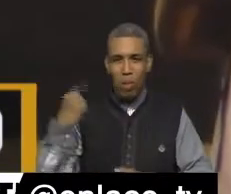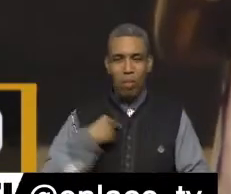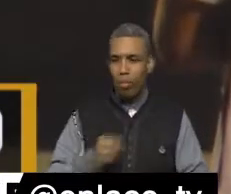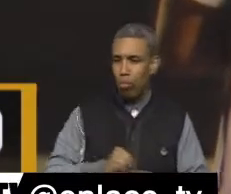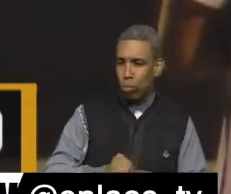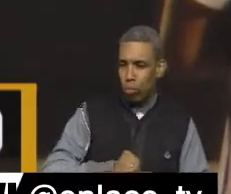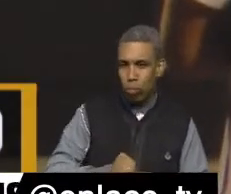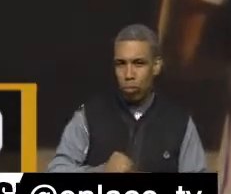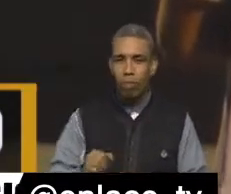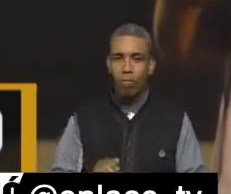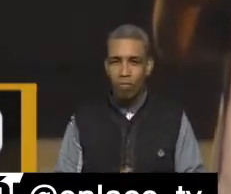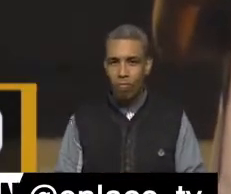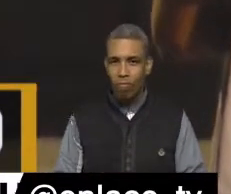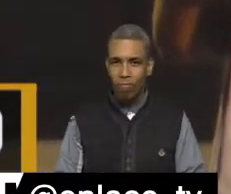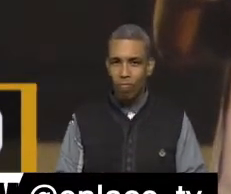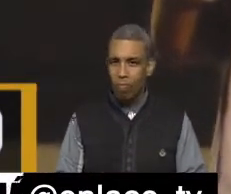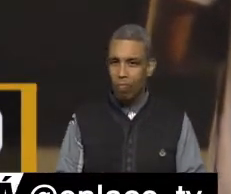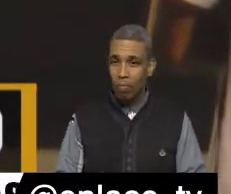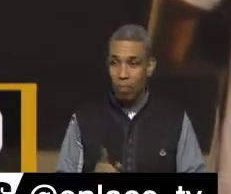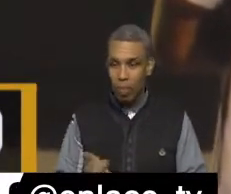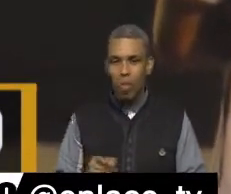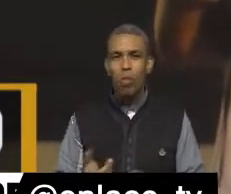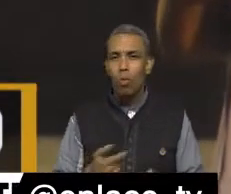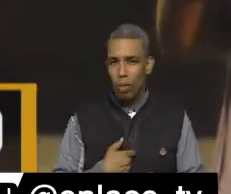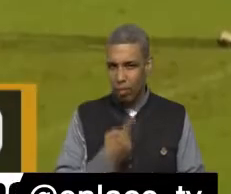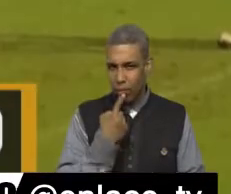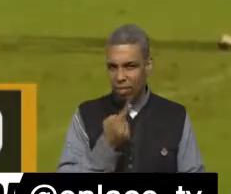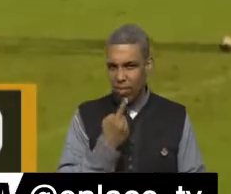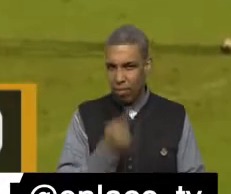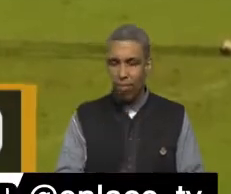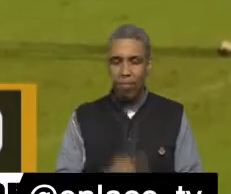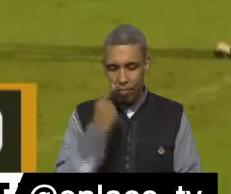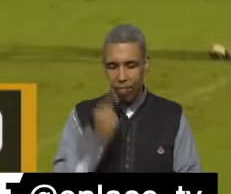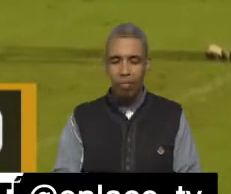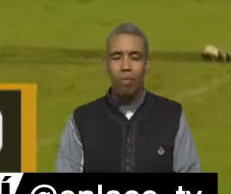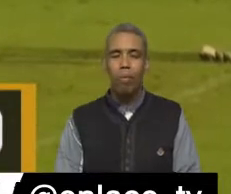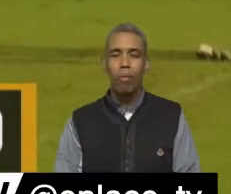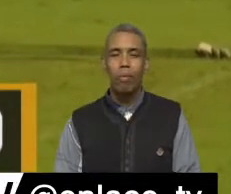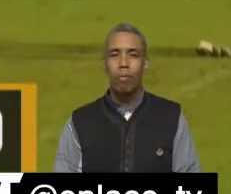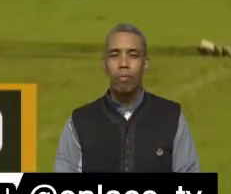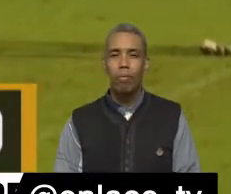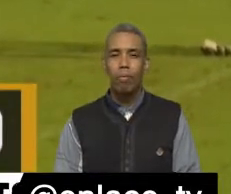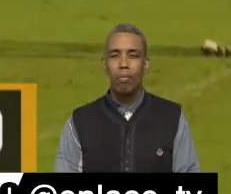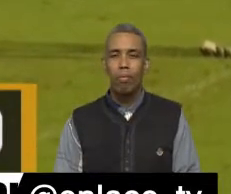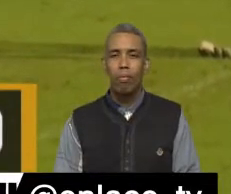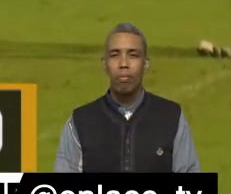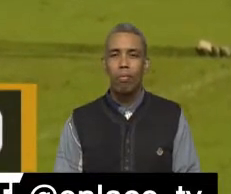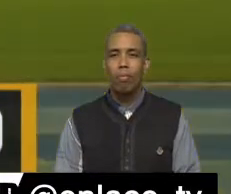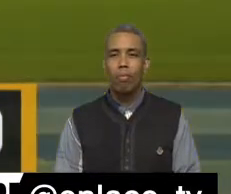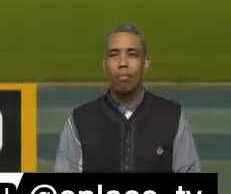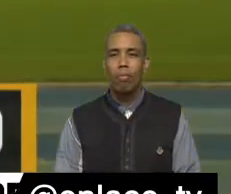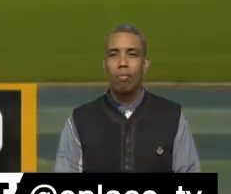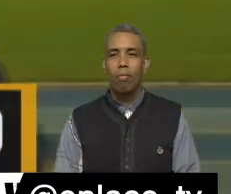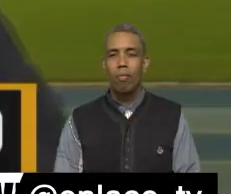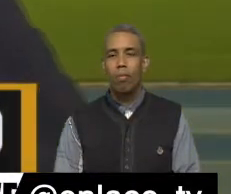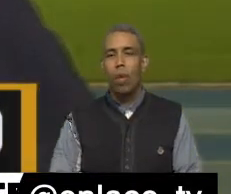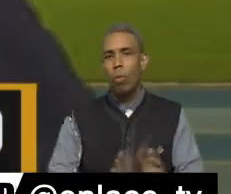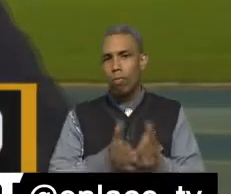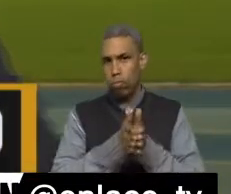nuevo director técnico de la máquina amarilla habló para Enlace Noticias sobre las expectativas que tiene con el club. Bueno, nada, muy